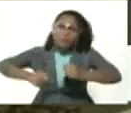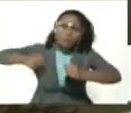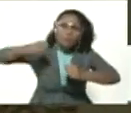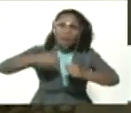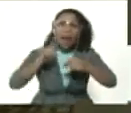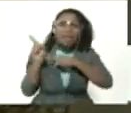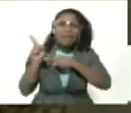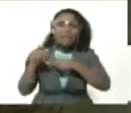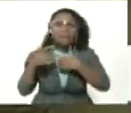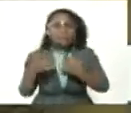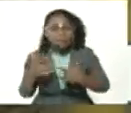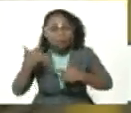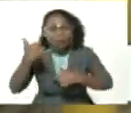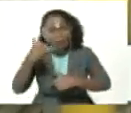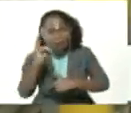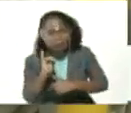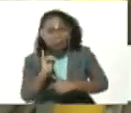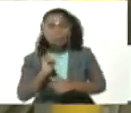Aquí tenemos